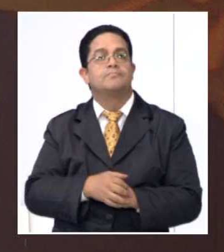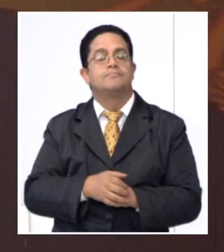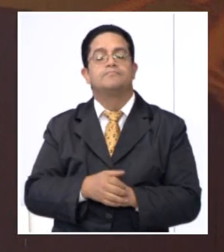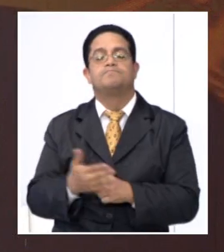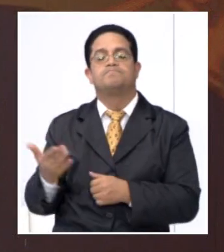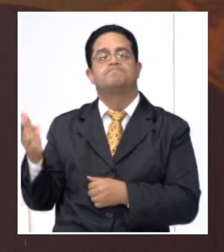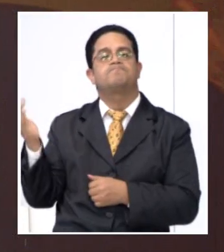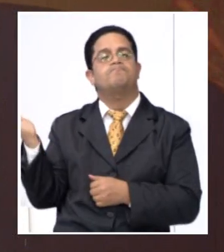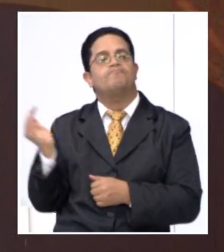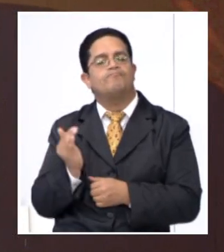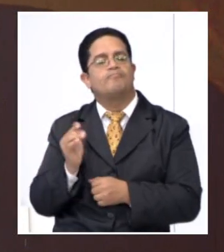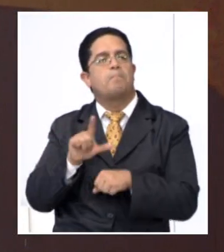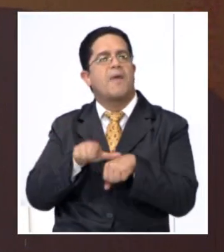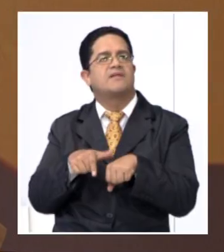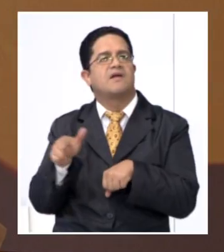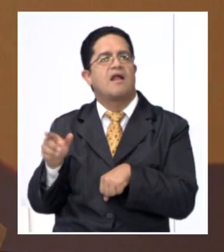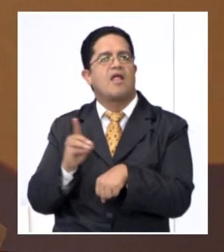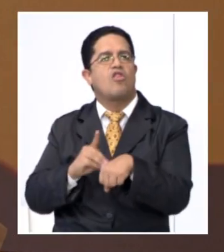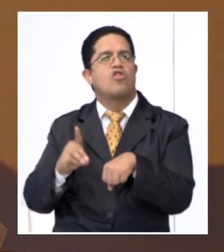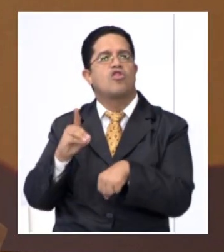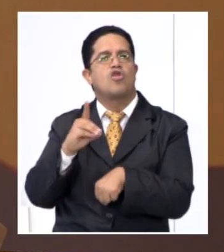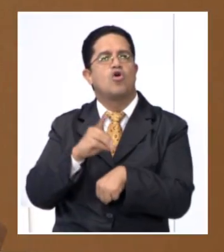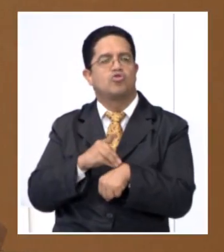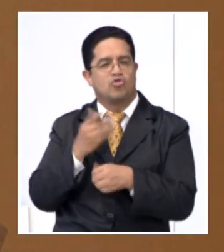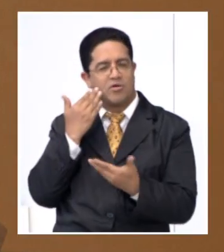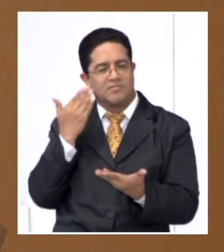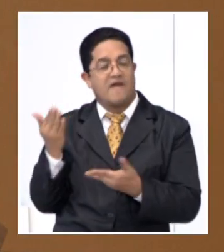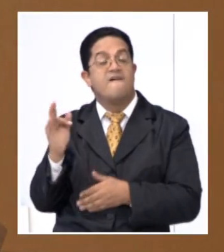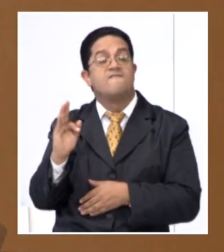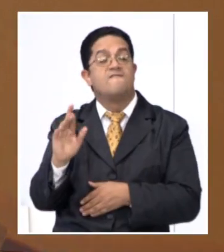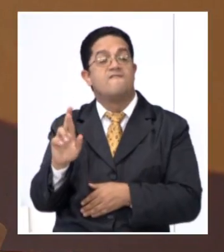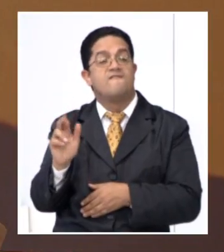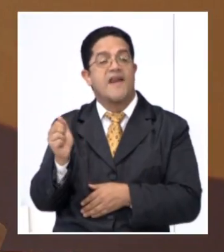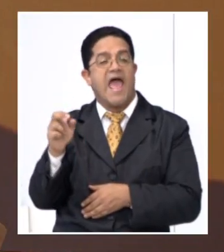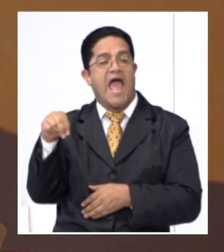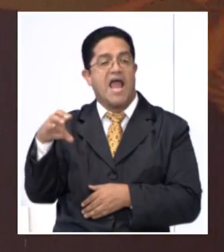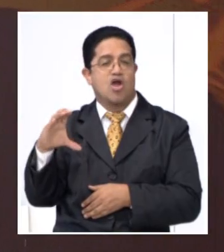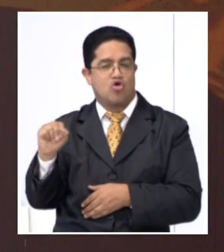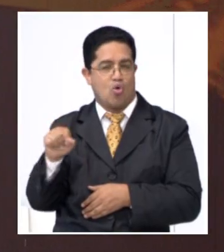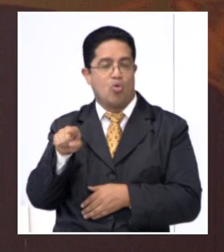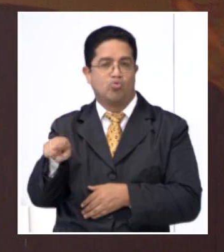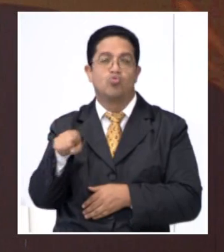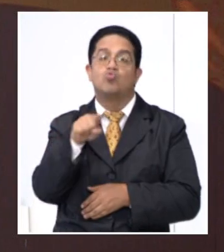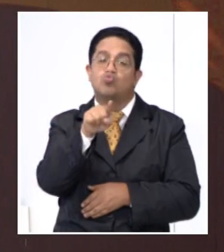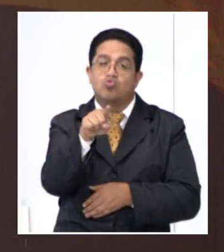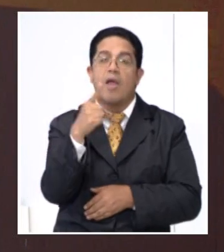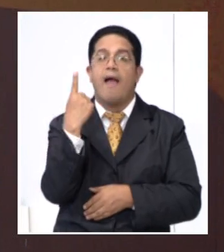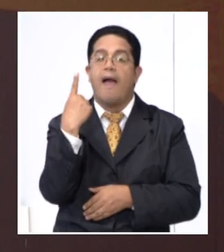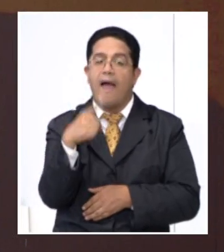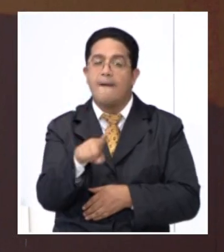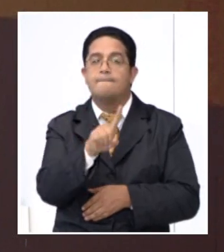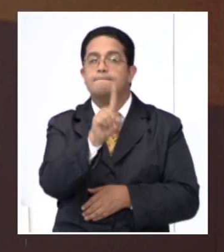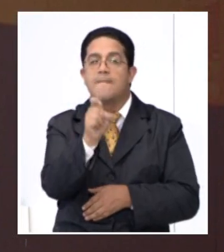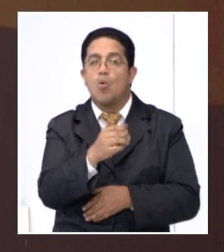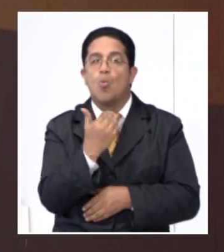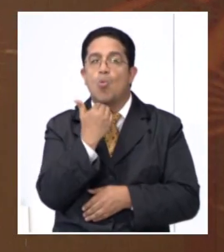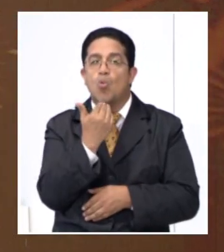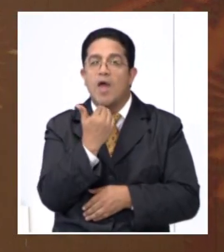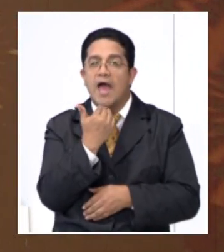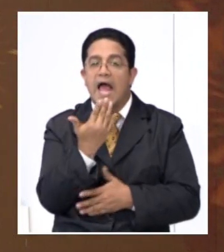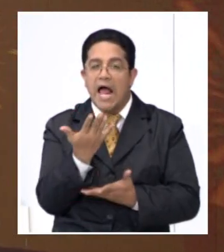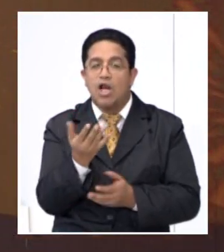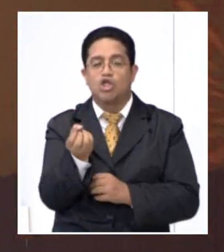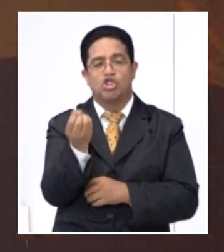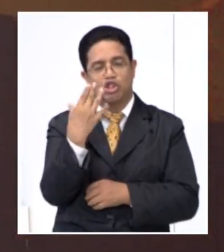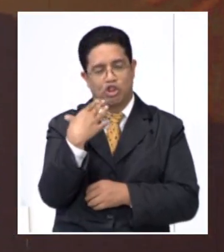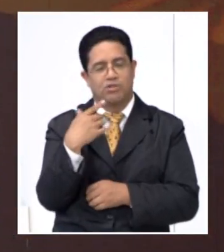estará acompañando a regreso el doctor Alejandro Franco, cardiólogo infantil. Así que si tiene usted preguntas o comentarios en las redes sociales, están